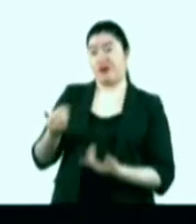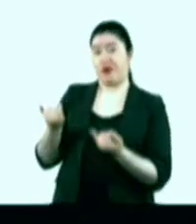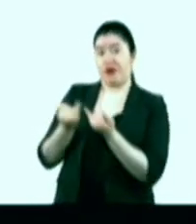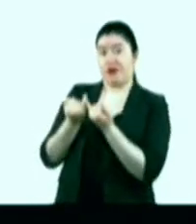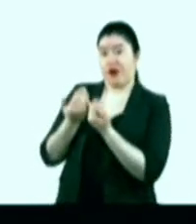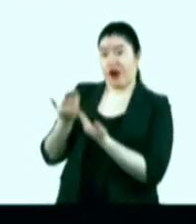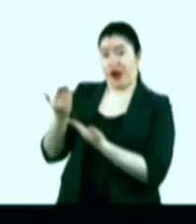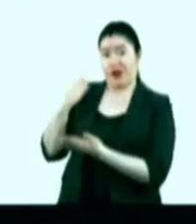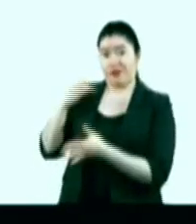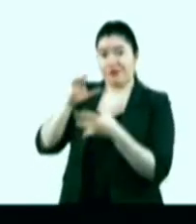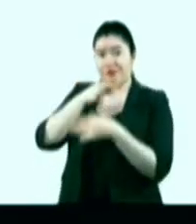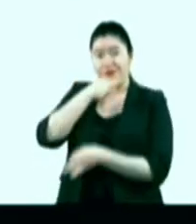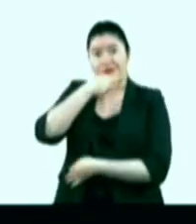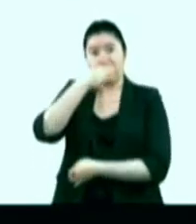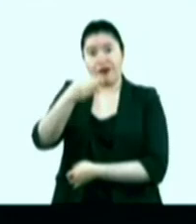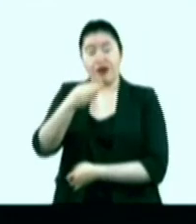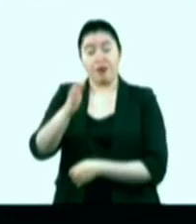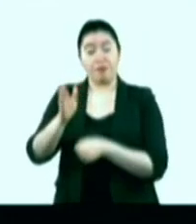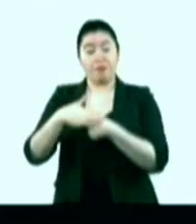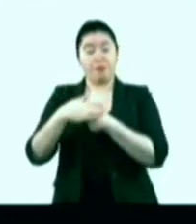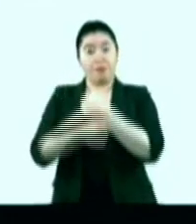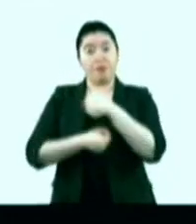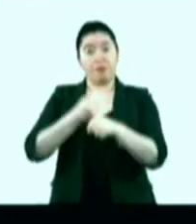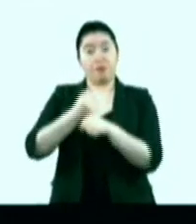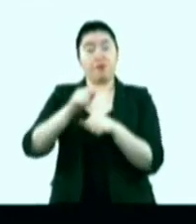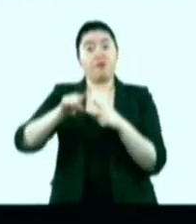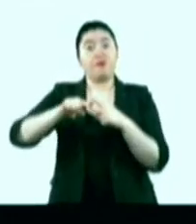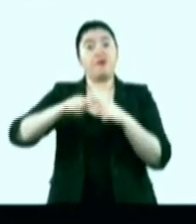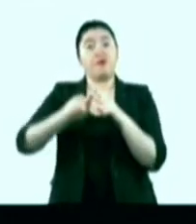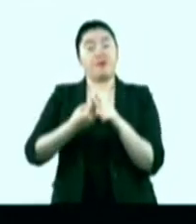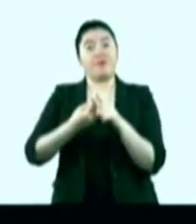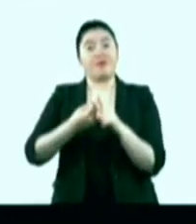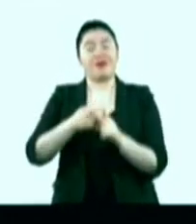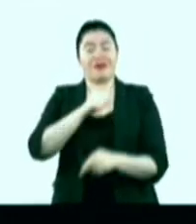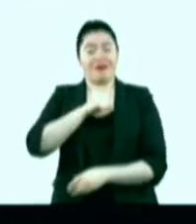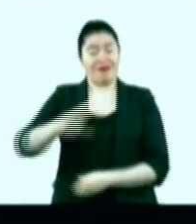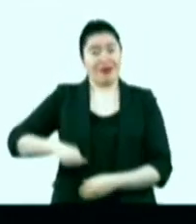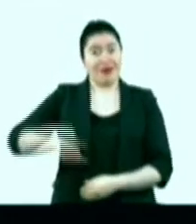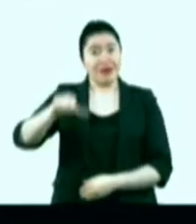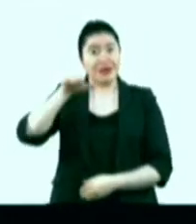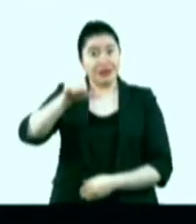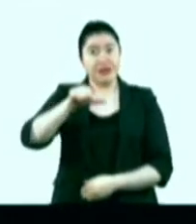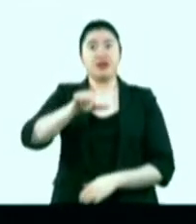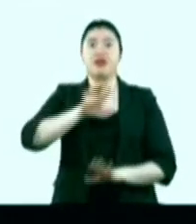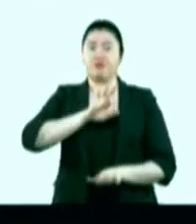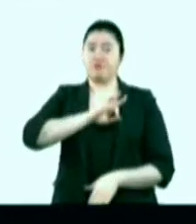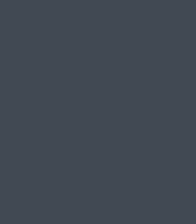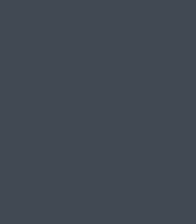alcaldías. Son destacamentos que en promedio tienen 240 elementos.